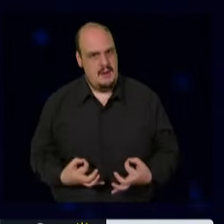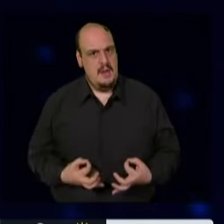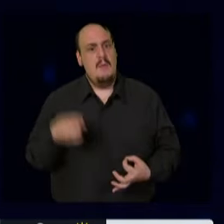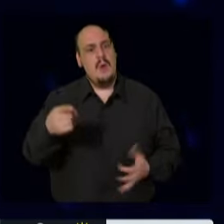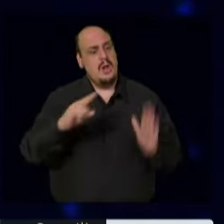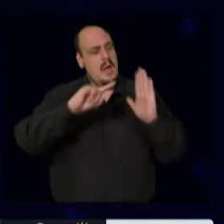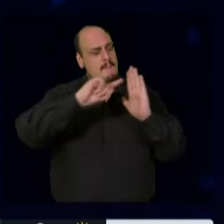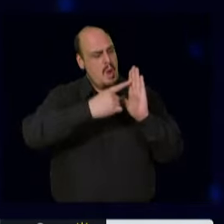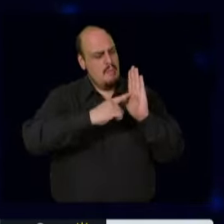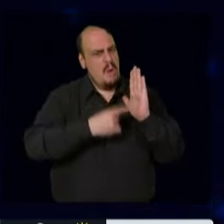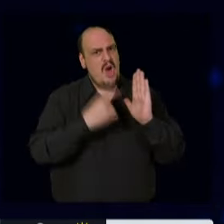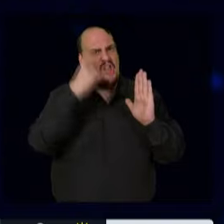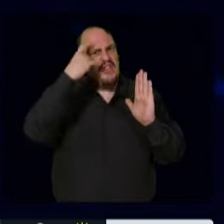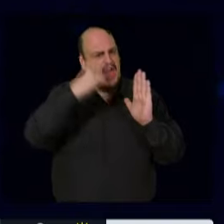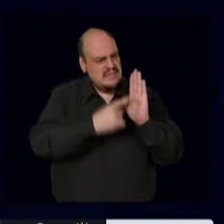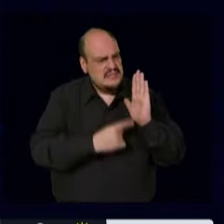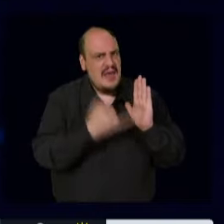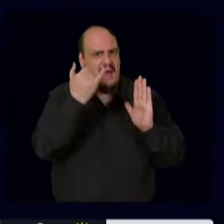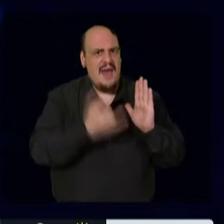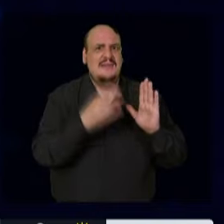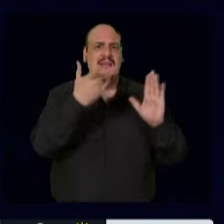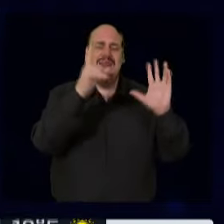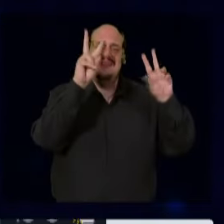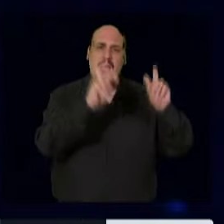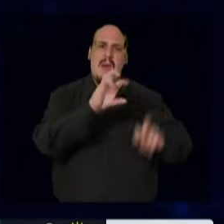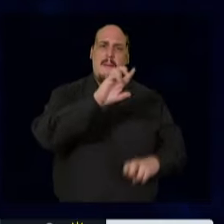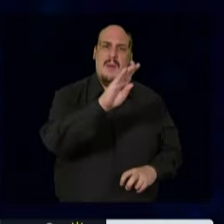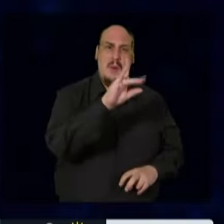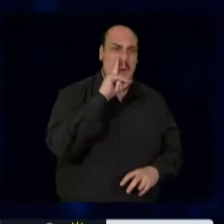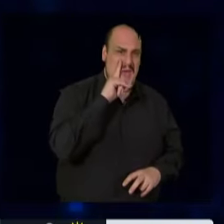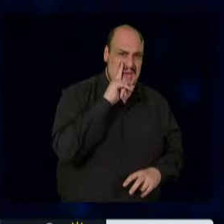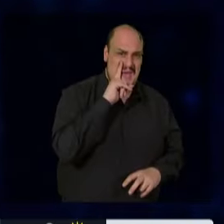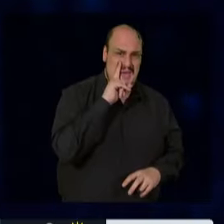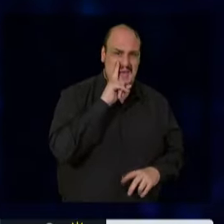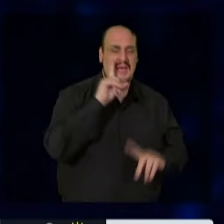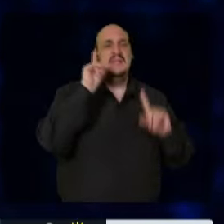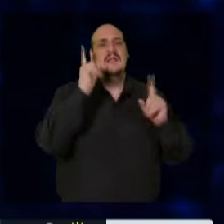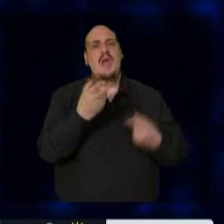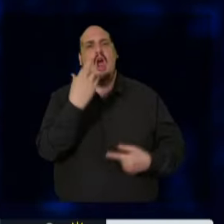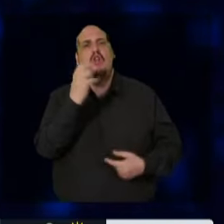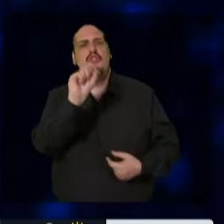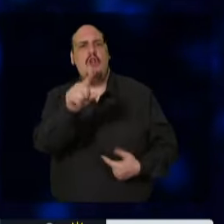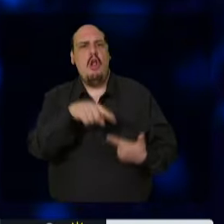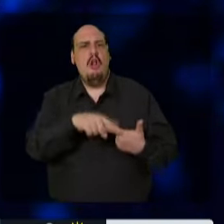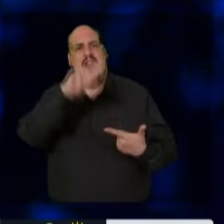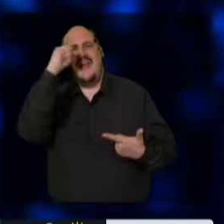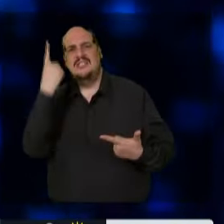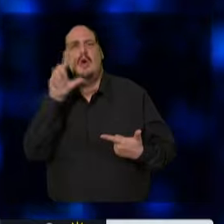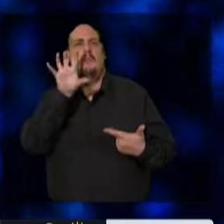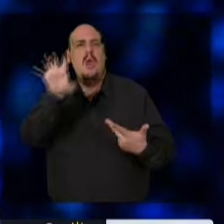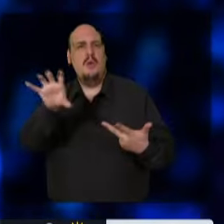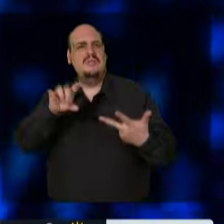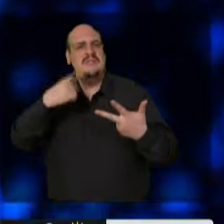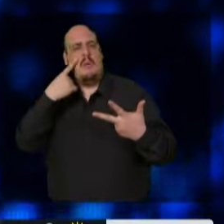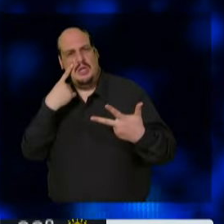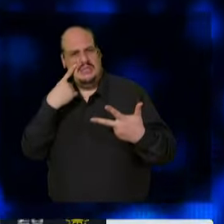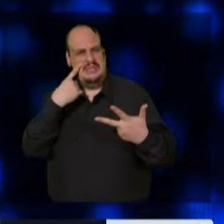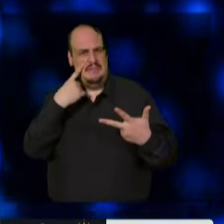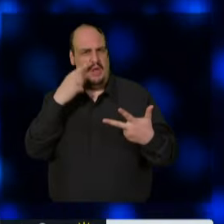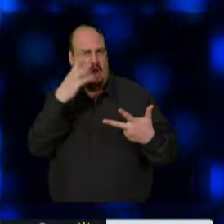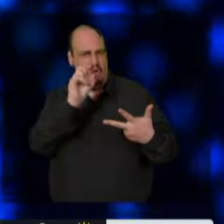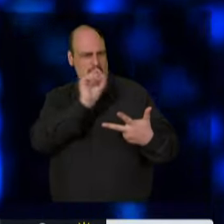puntos del Producto Bruto entre la superposición de funciones entre nación, provincia y municipio,